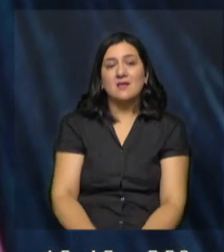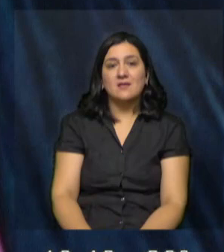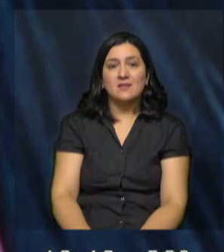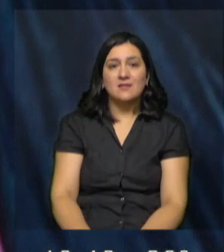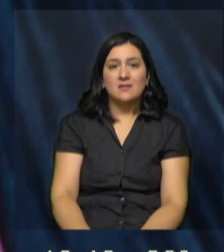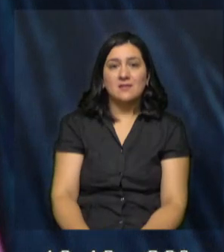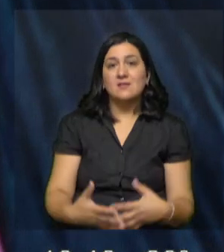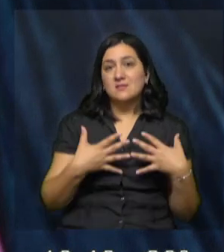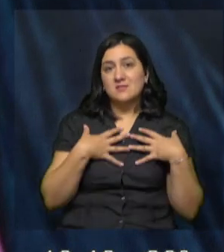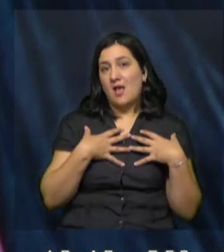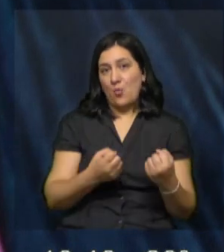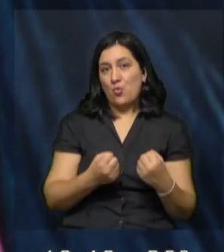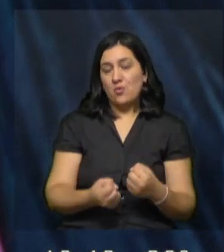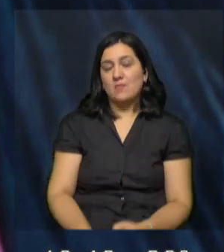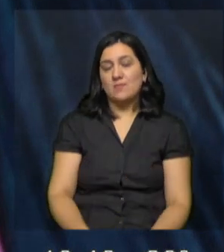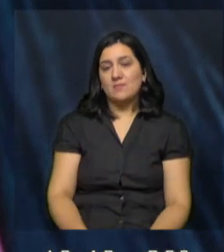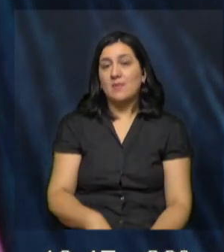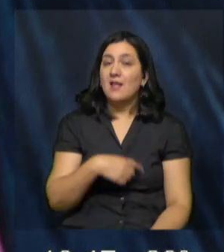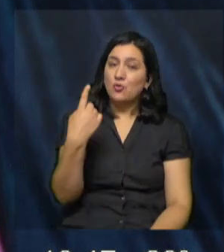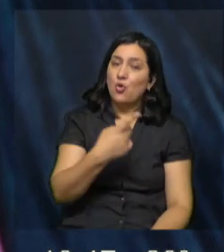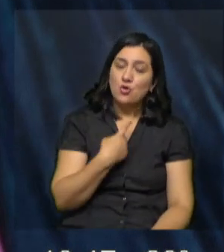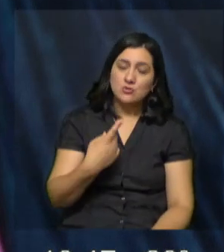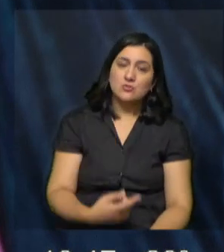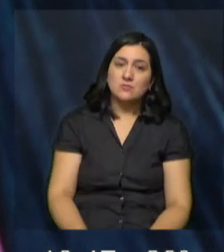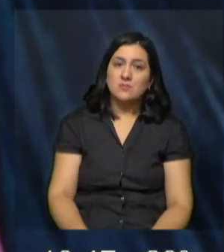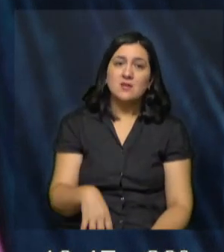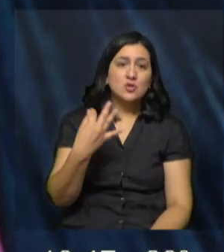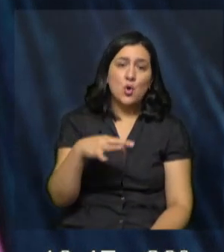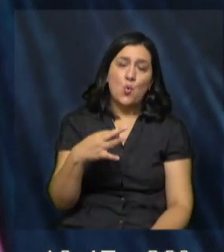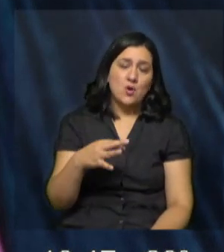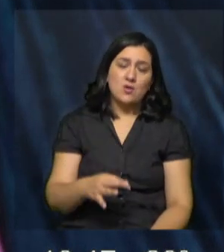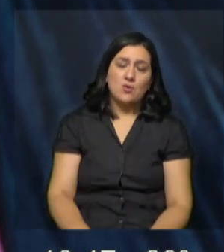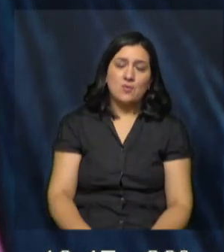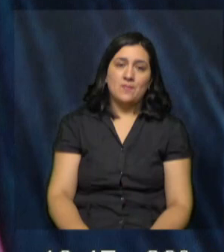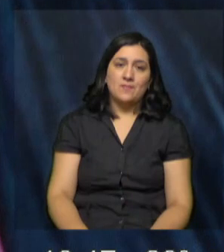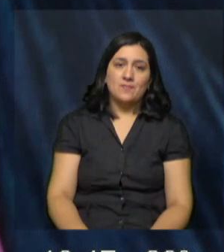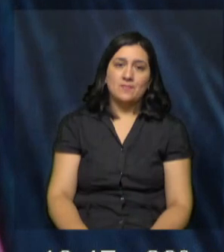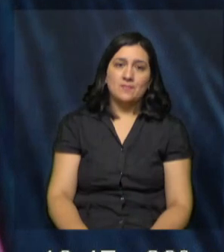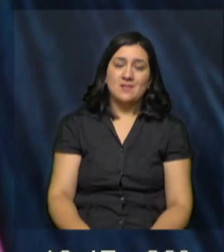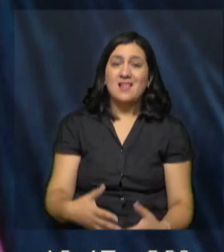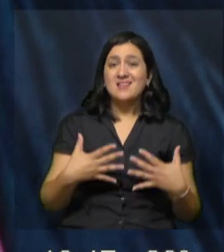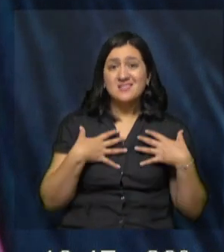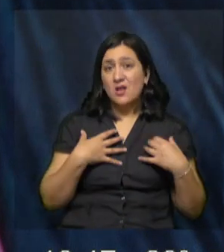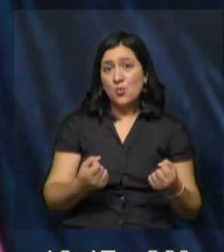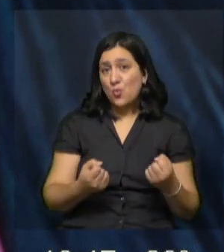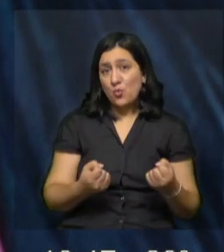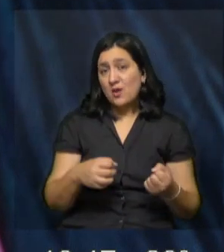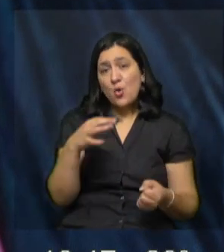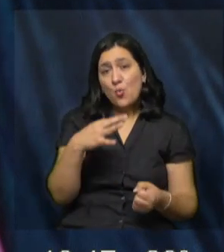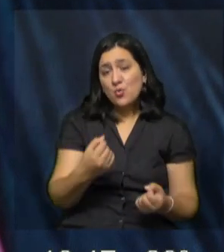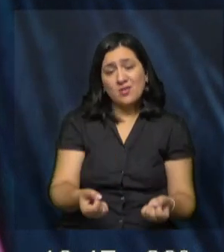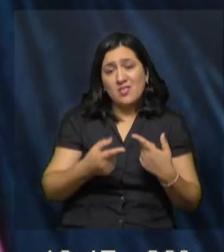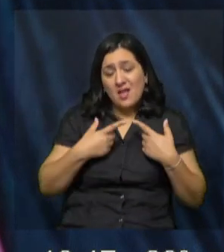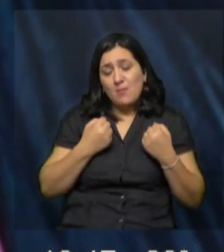momento? Salud. Salud para todos, ojalá. Eso es lo único que eso es lo que... La salud es lo que te da la